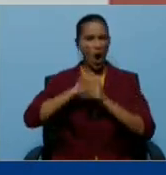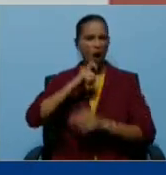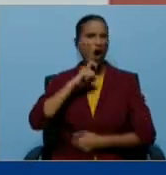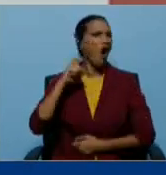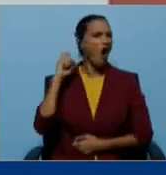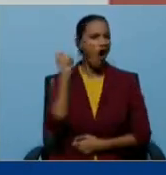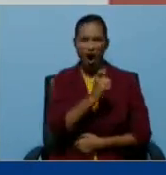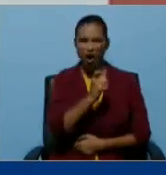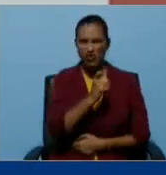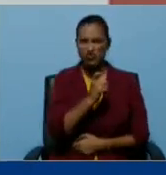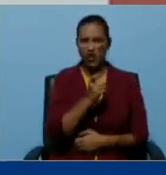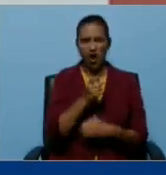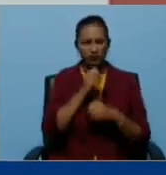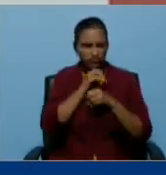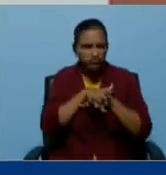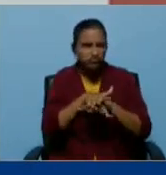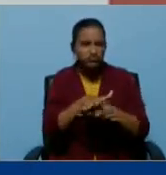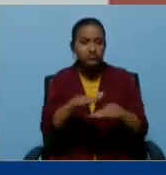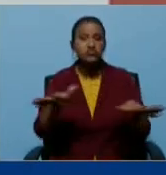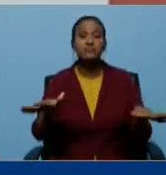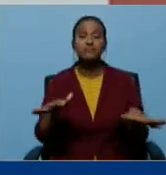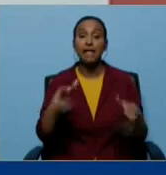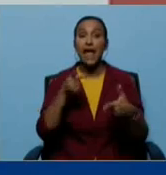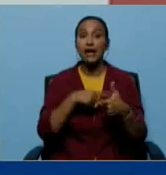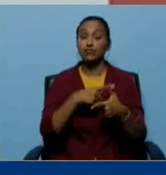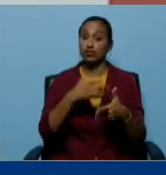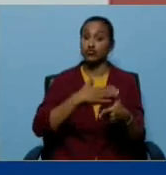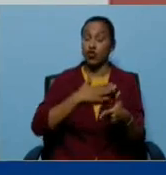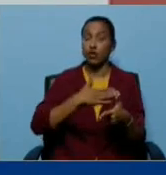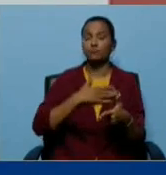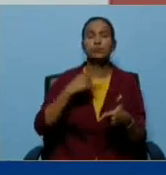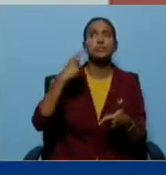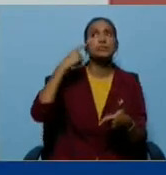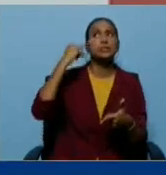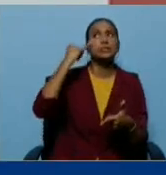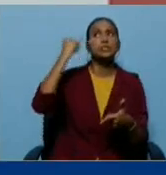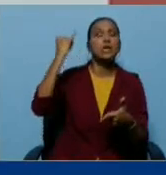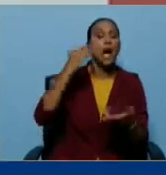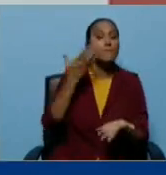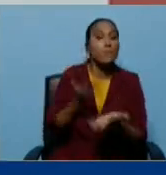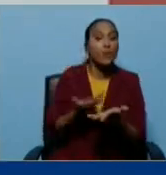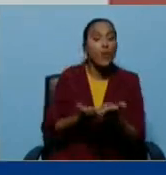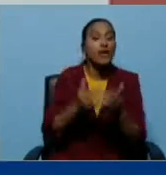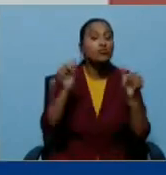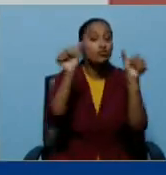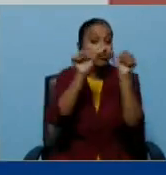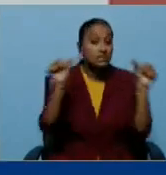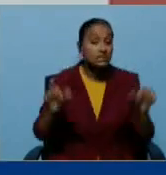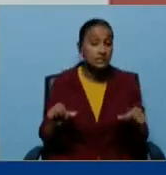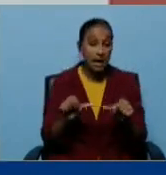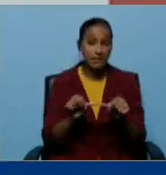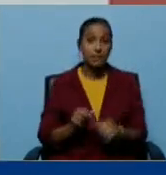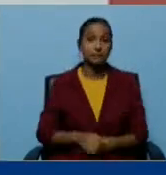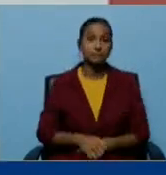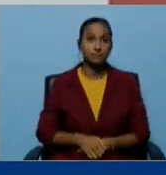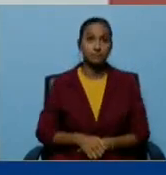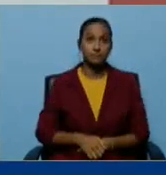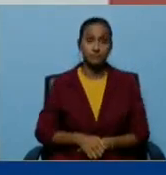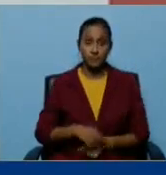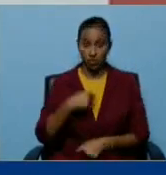Yo he propuesto un sistema, compañero. Yo lo primero que les voy a proponer en esta breve